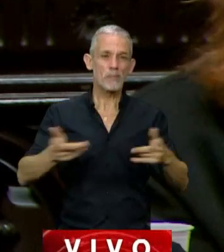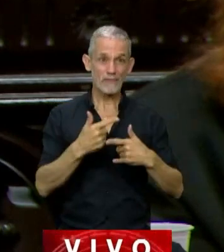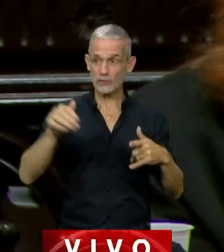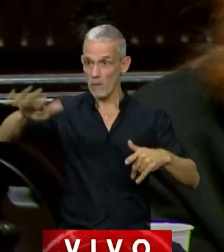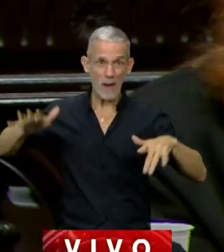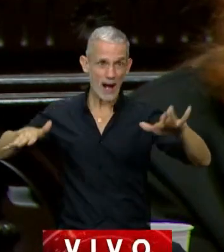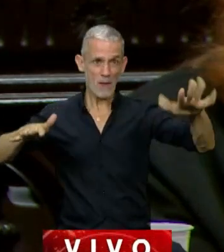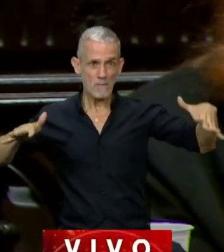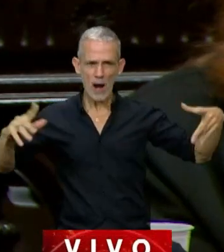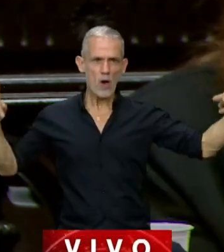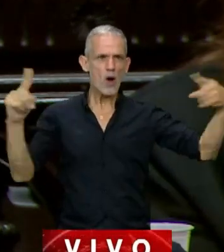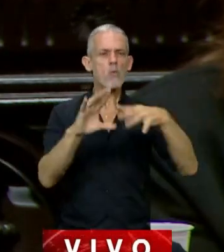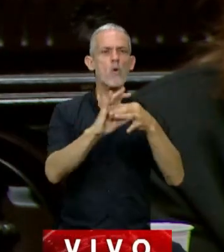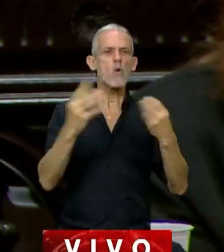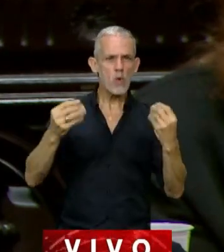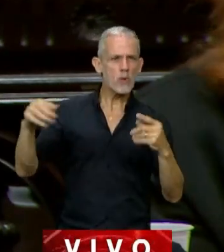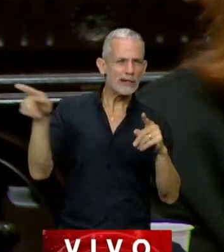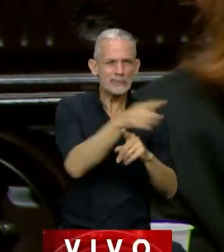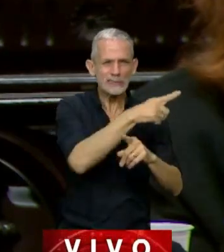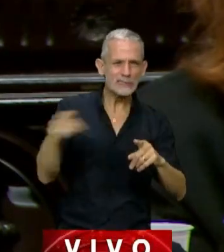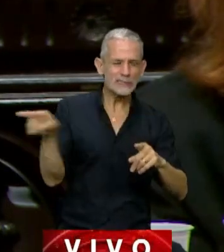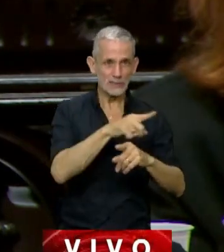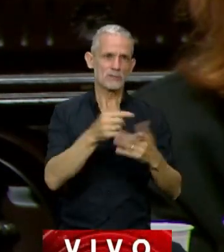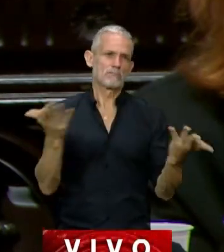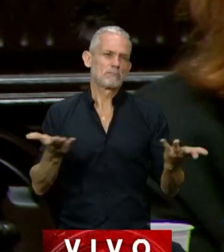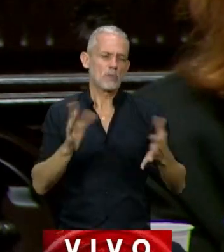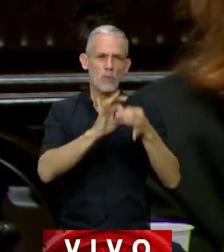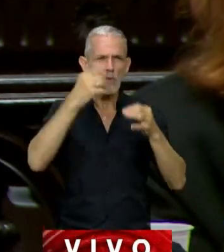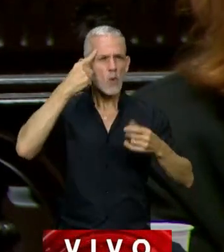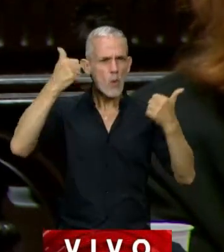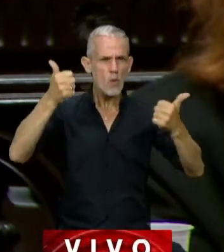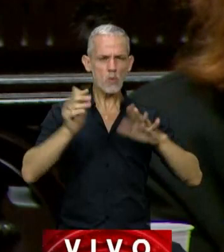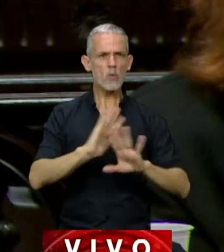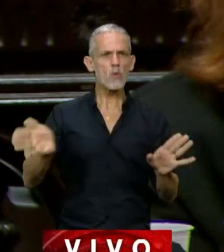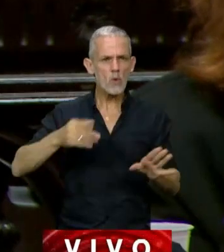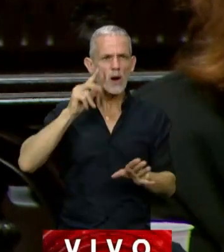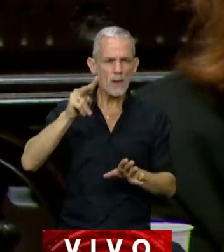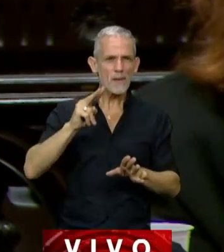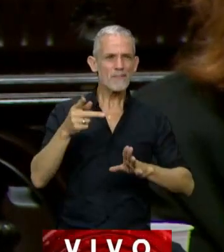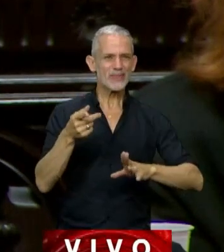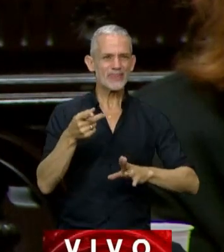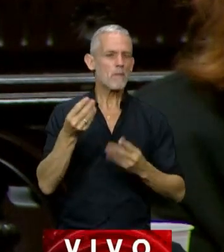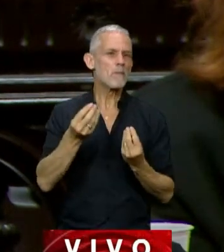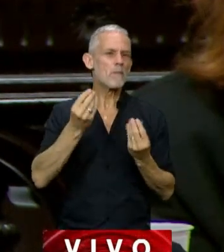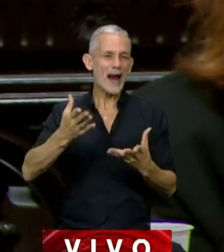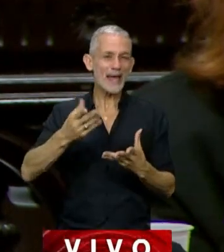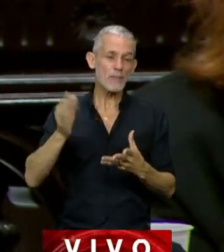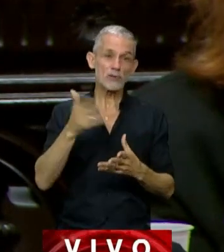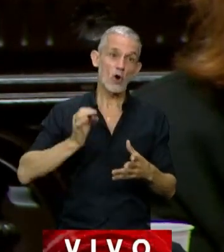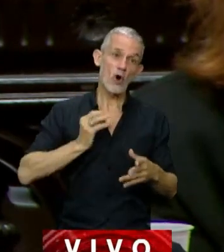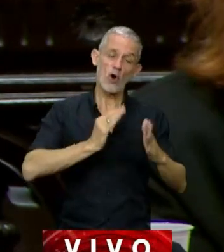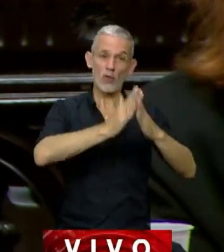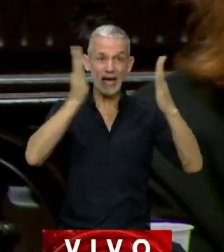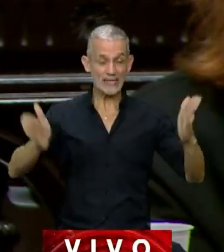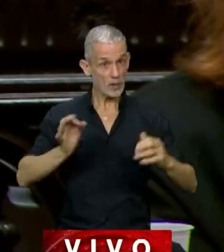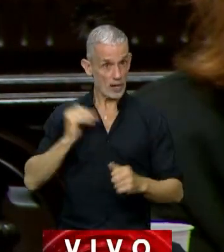unión y esa visión, esa unidad de acción, esa unidad de concepción que han tenido a lo largo de todo este año y